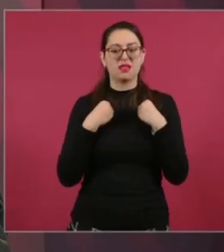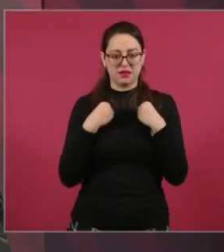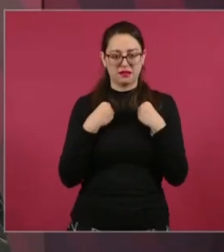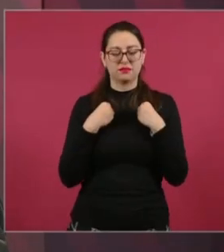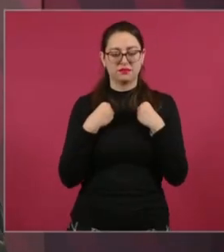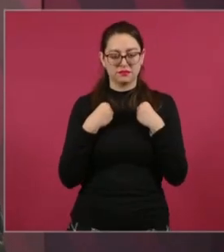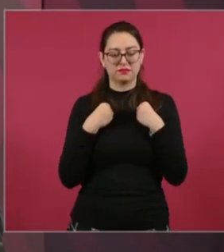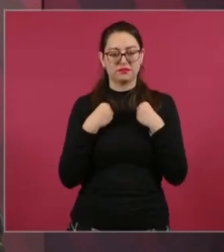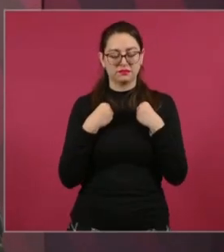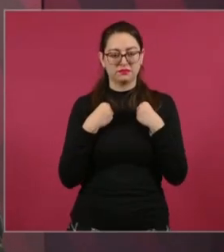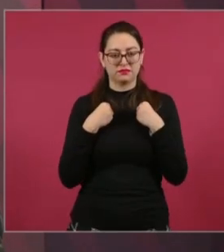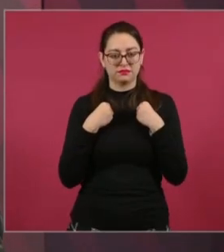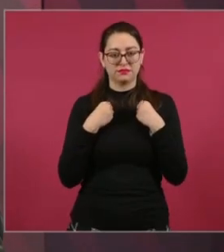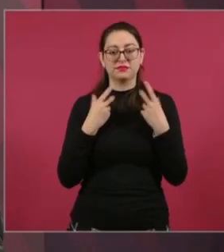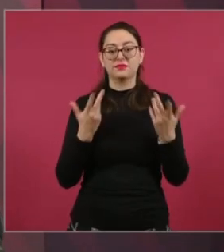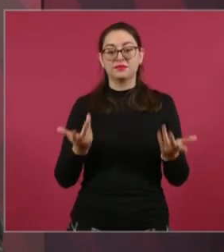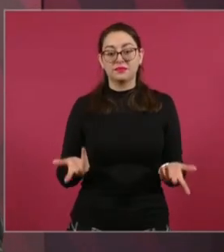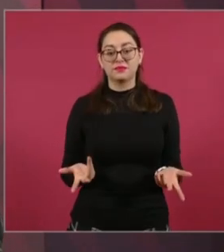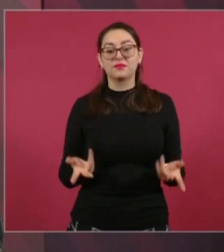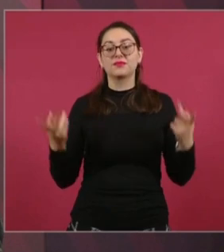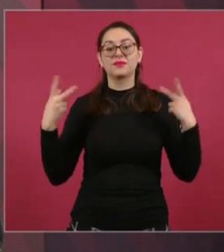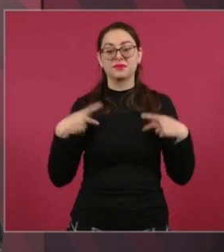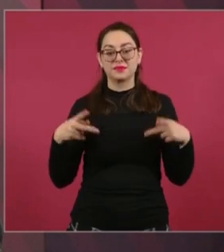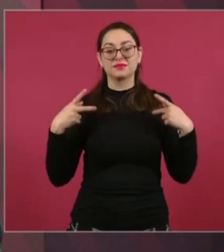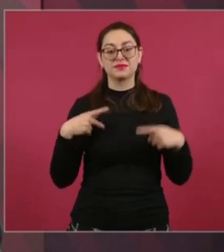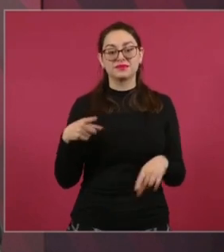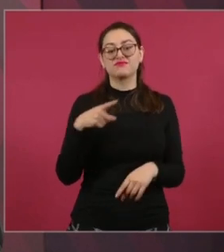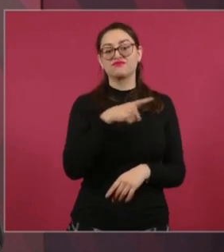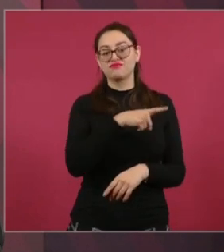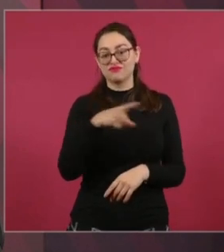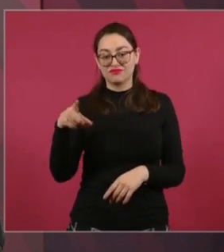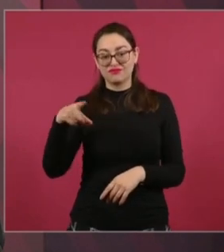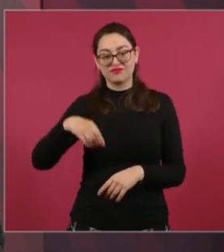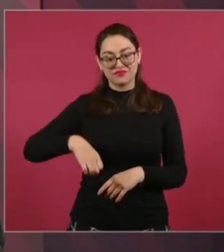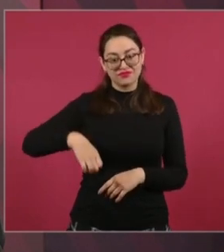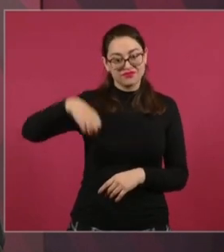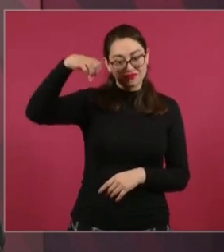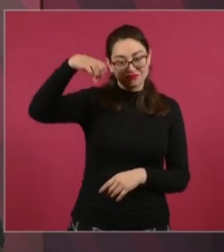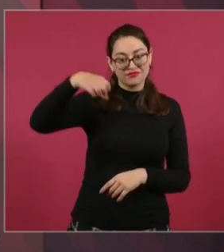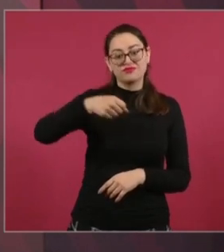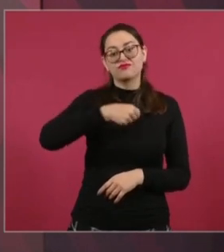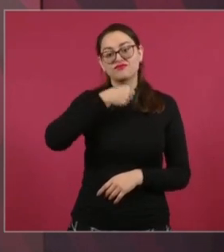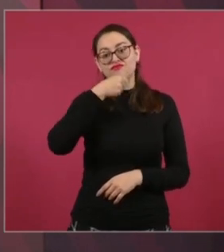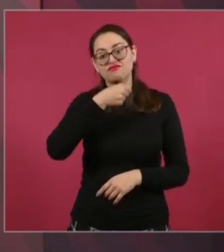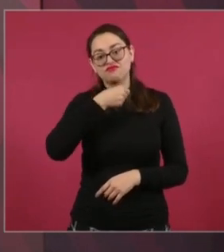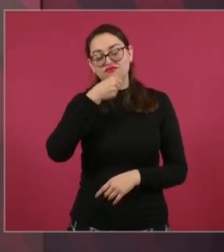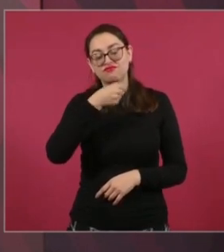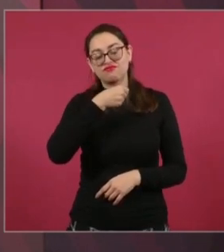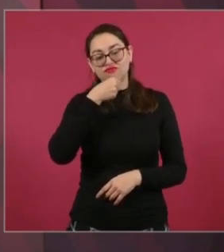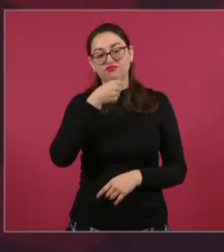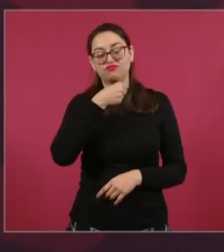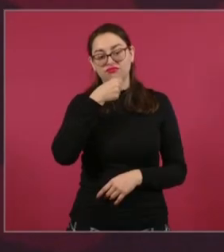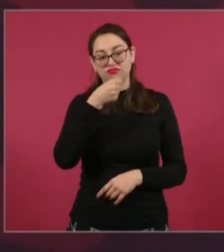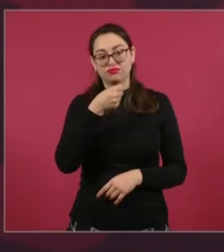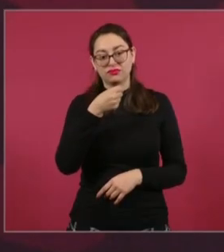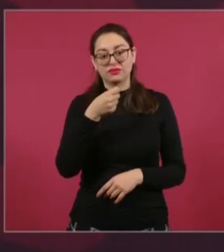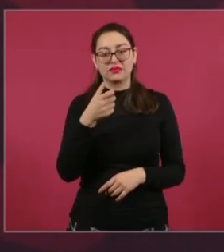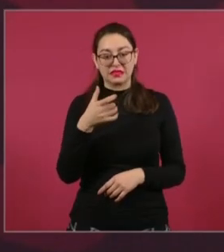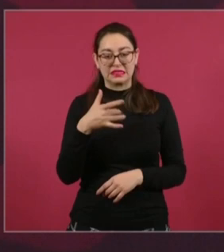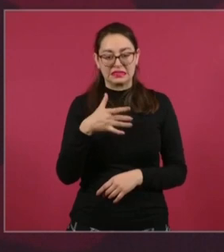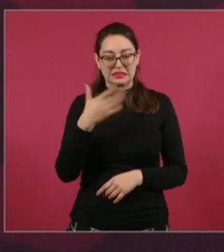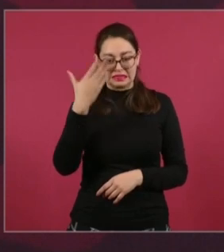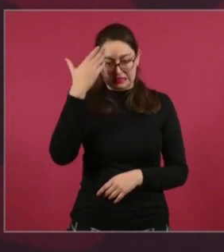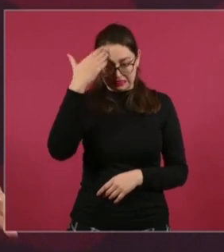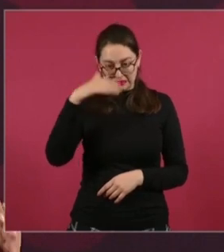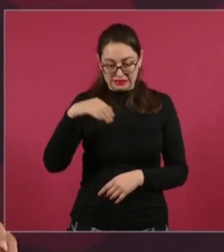Los mayores ya saben que cuando se empieza a